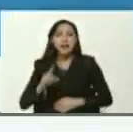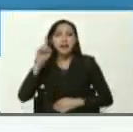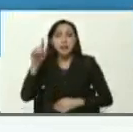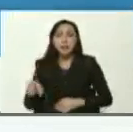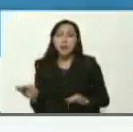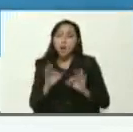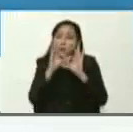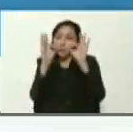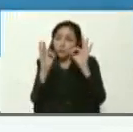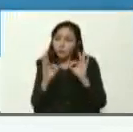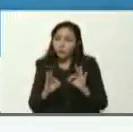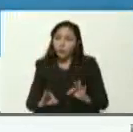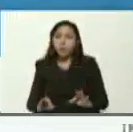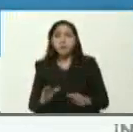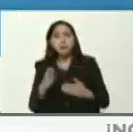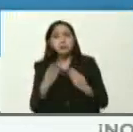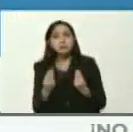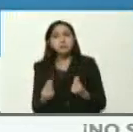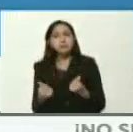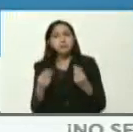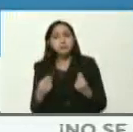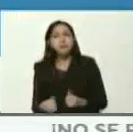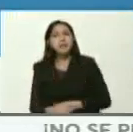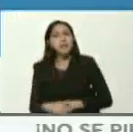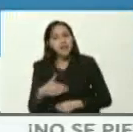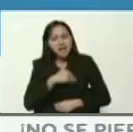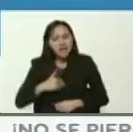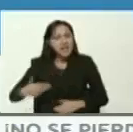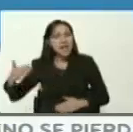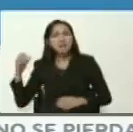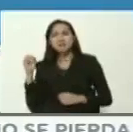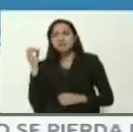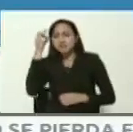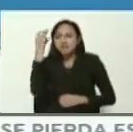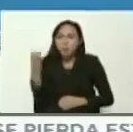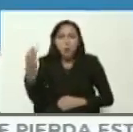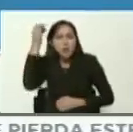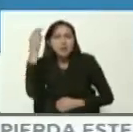formas sutiles para molestar, para